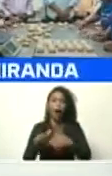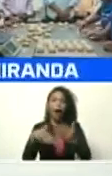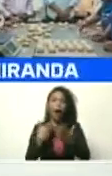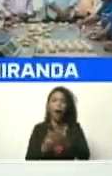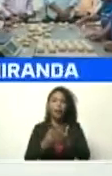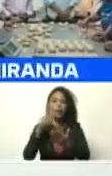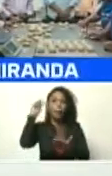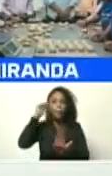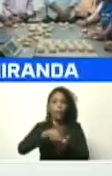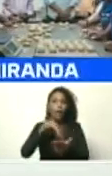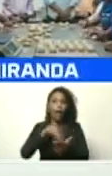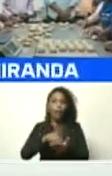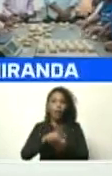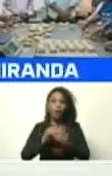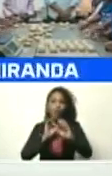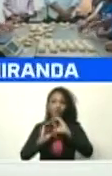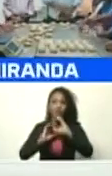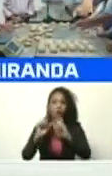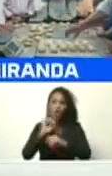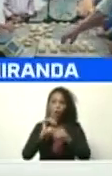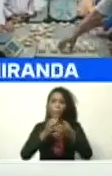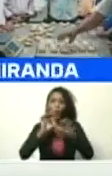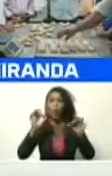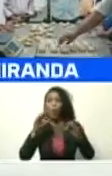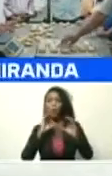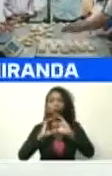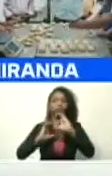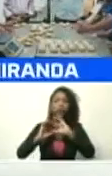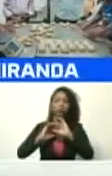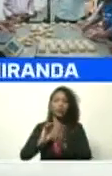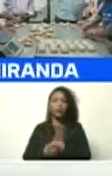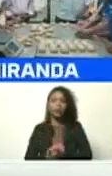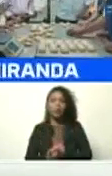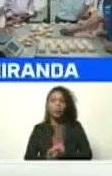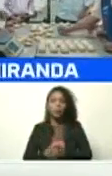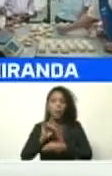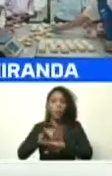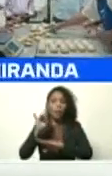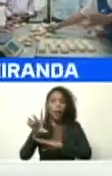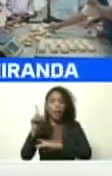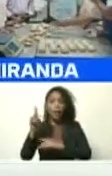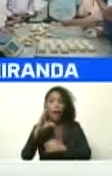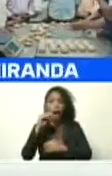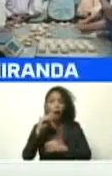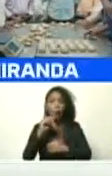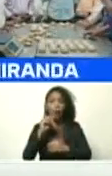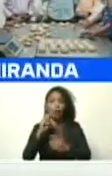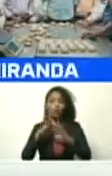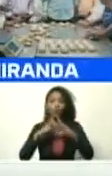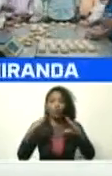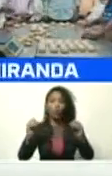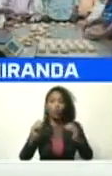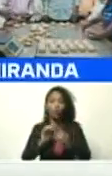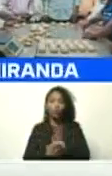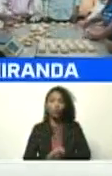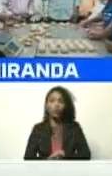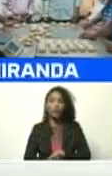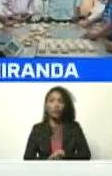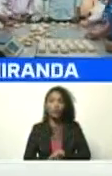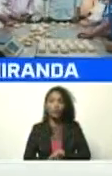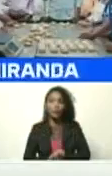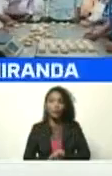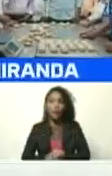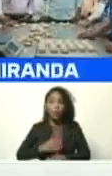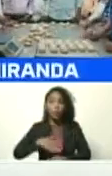conversadito, no se me encadenen, conversadito, para darle chance que hable Héctor, que hable Pepe, que hablen aún, que hablen todo,